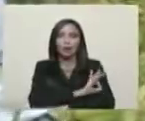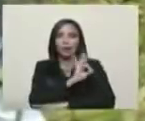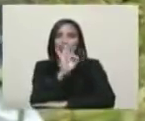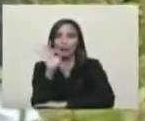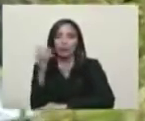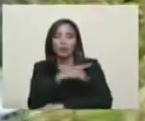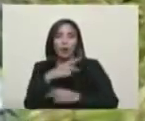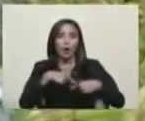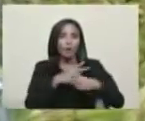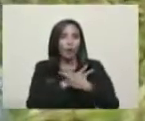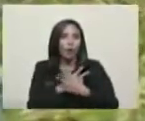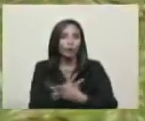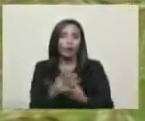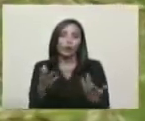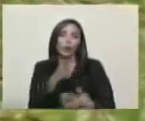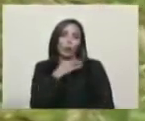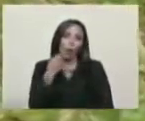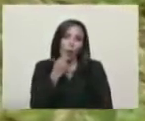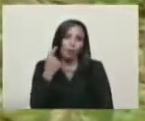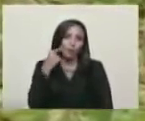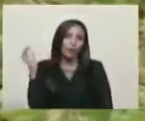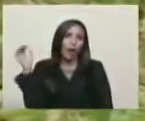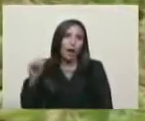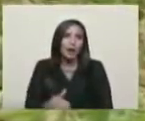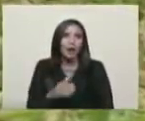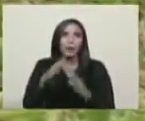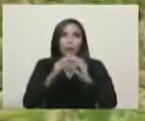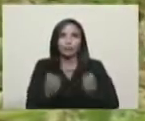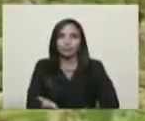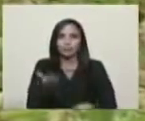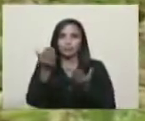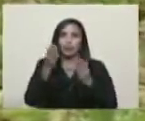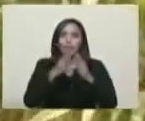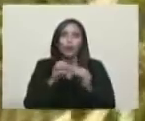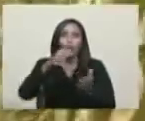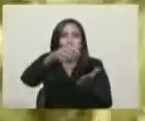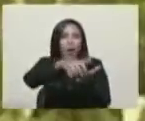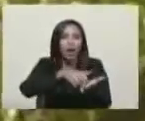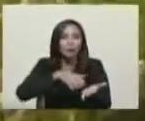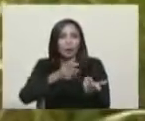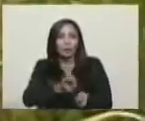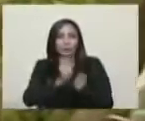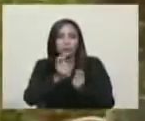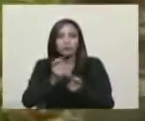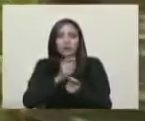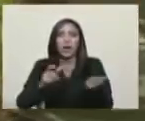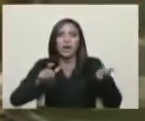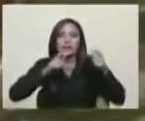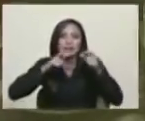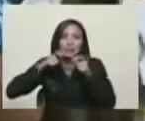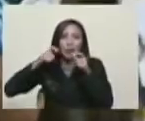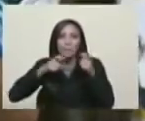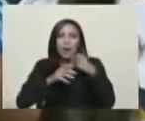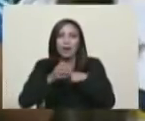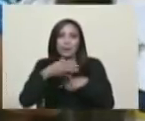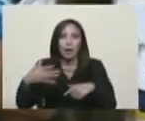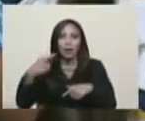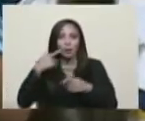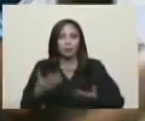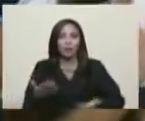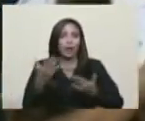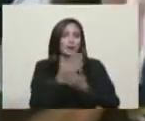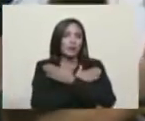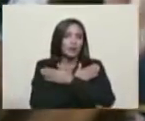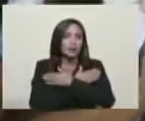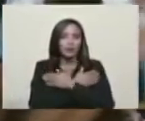la juventud de Aragua, cosechando 40 hectáreas de maíz blanco. Yo quiero felicitar y agradecer el